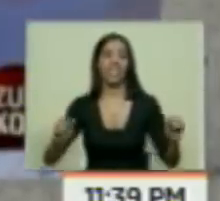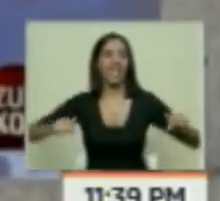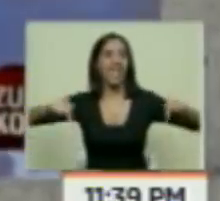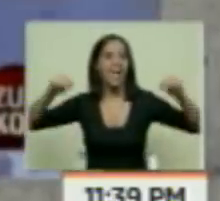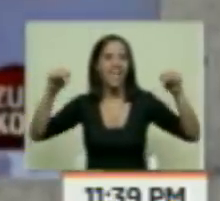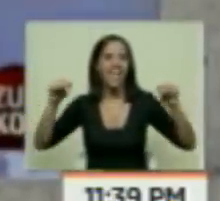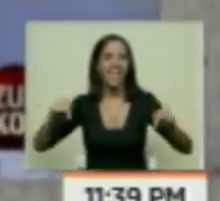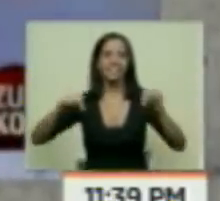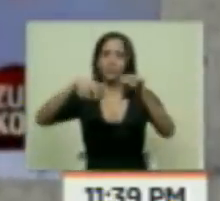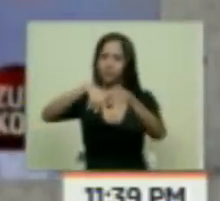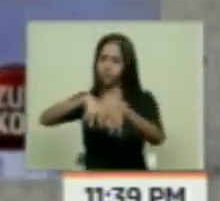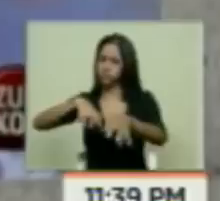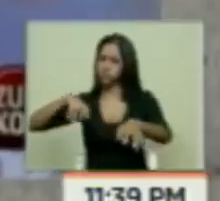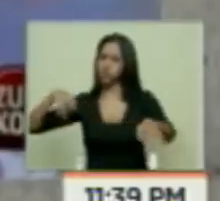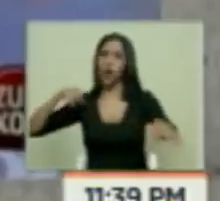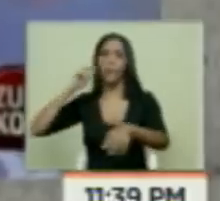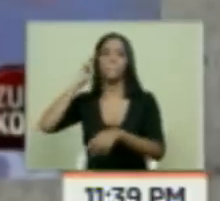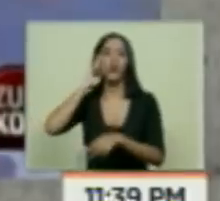Avalancha bolivariana